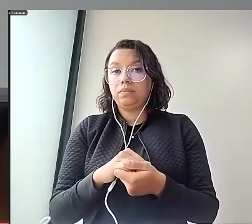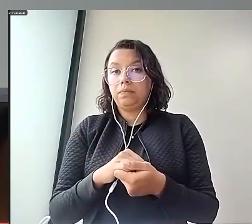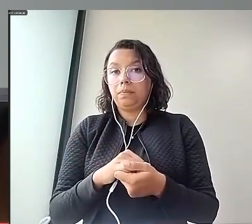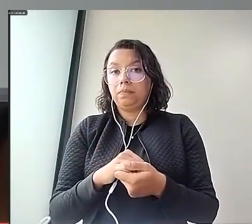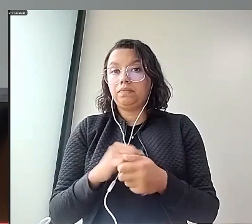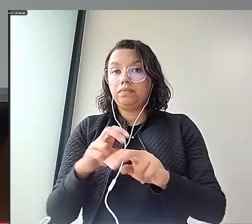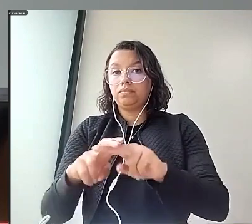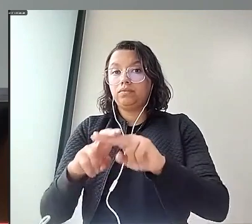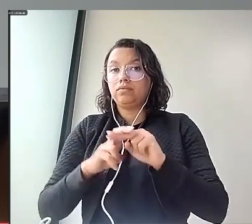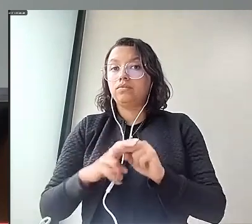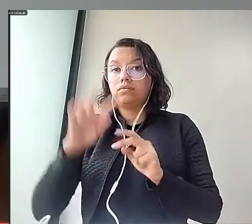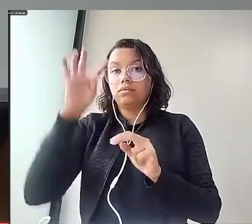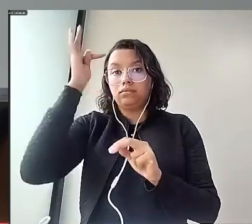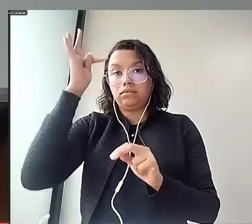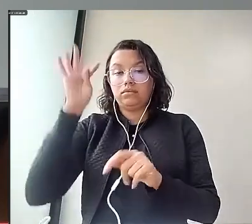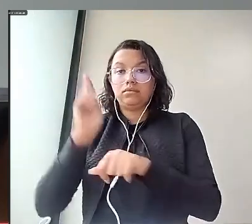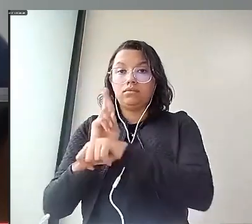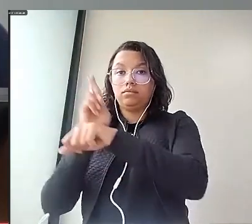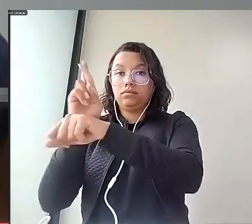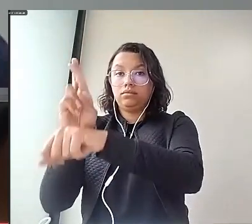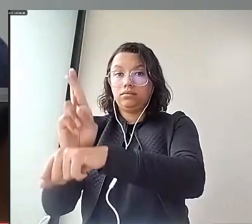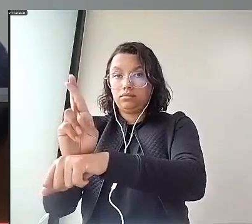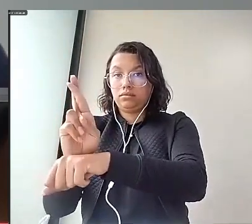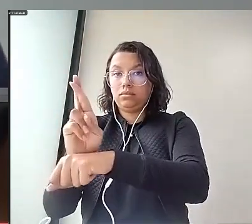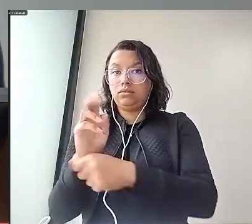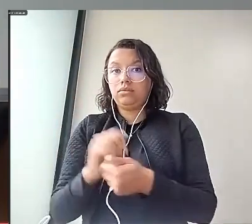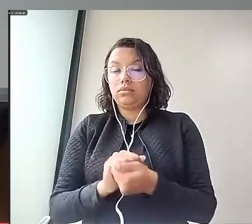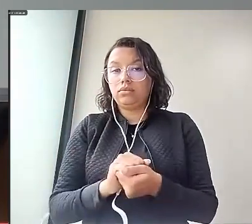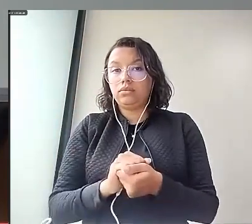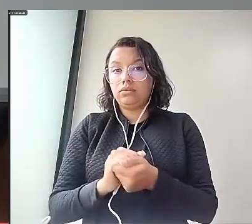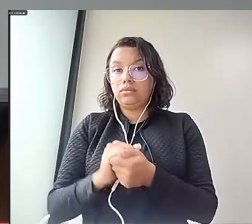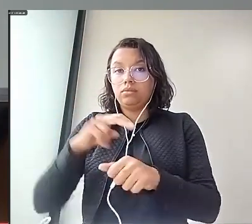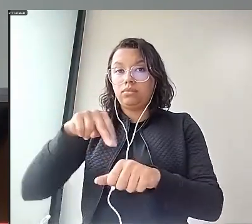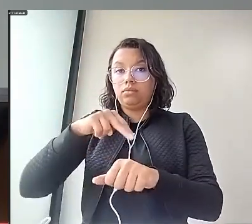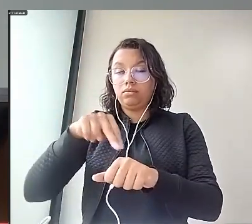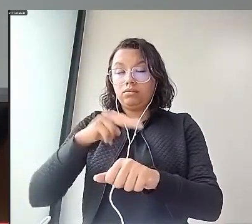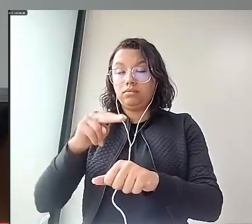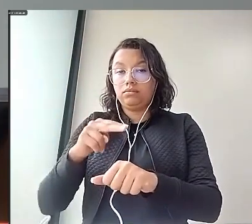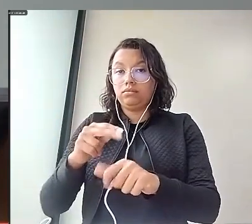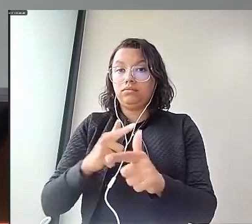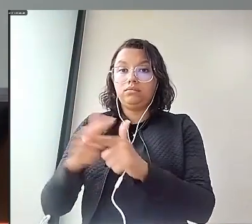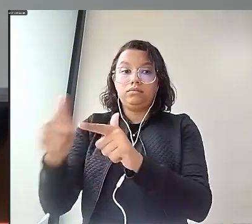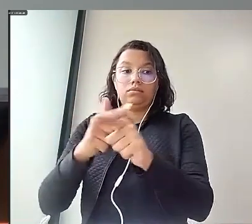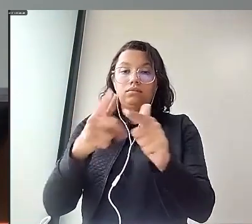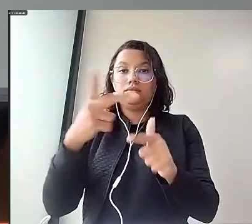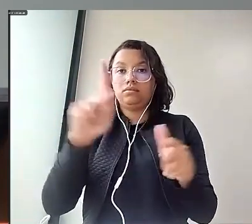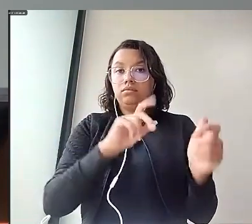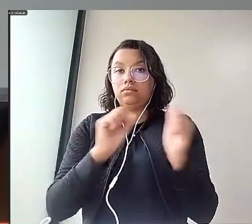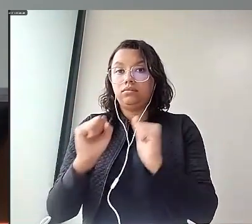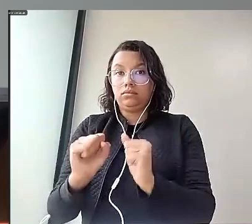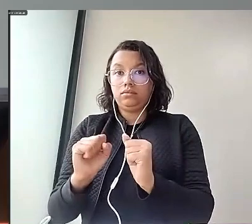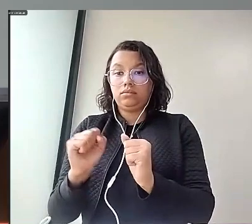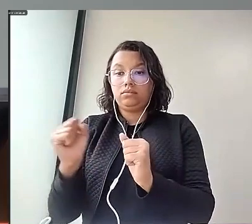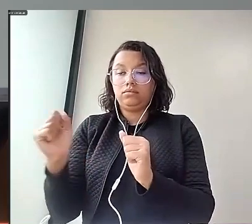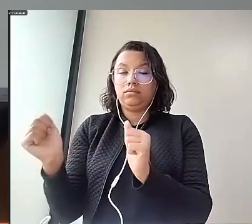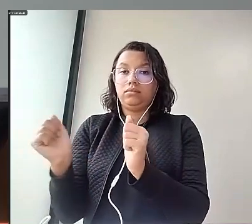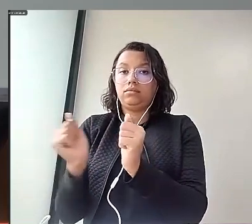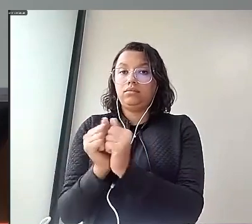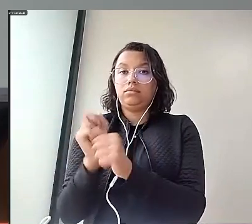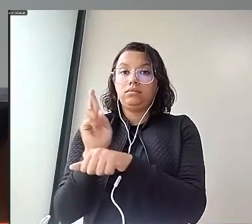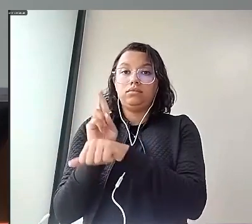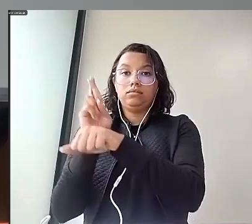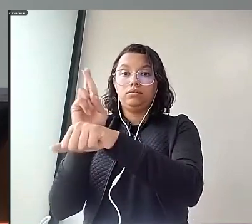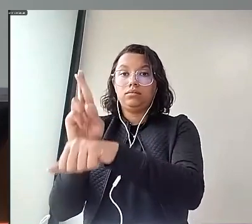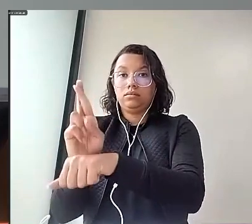la teoría de la representación. La nación delega su poder a representantes. Esos